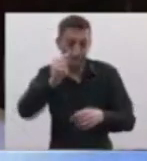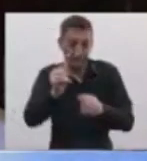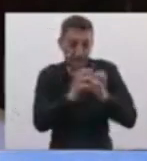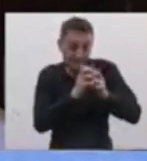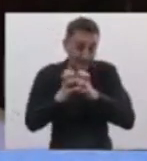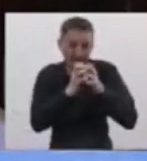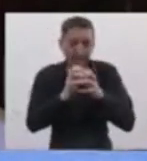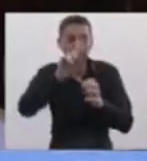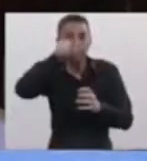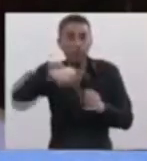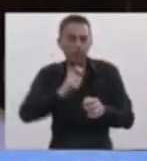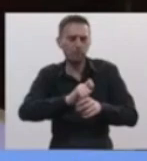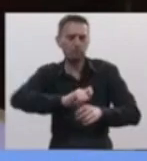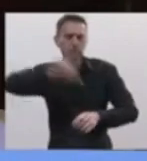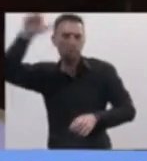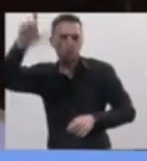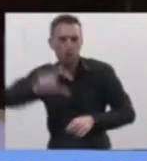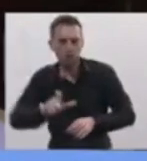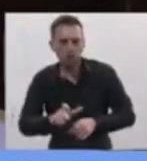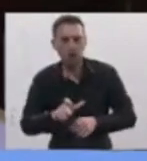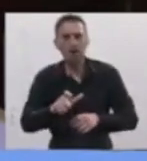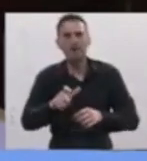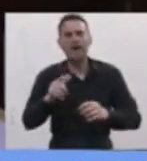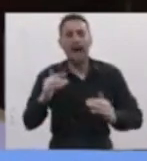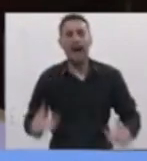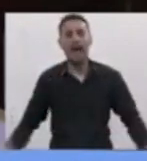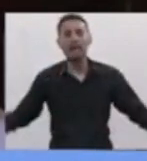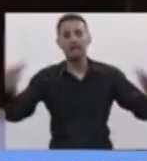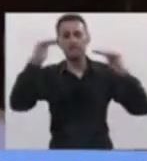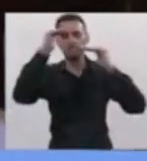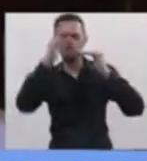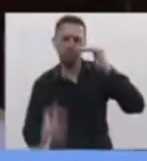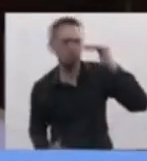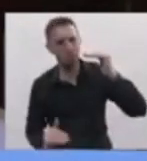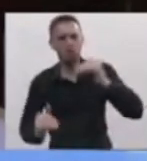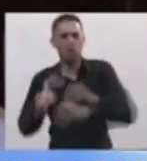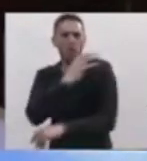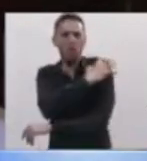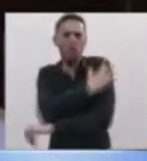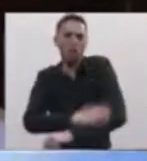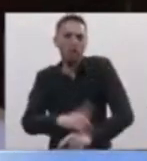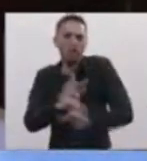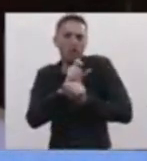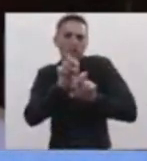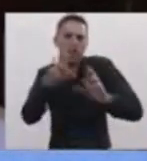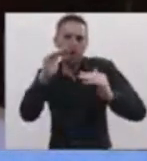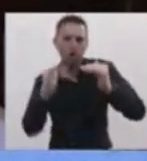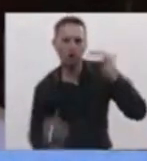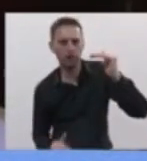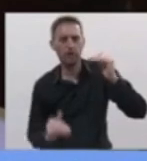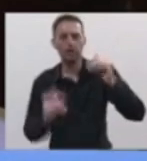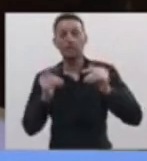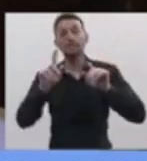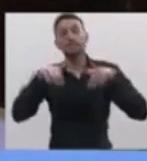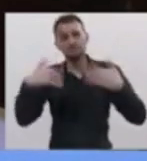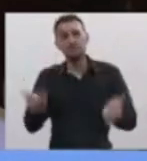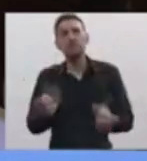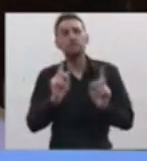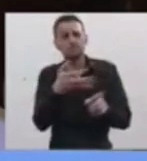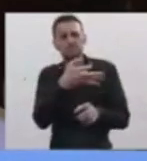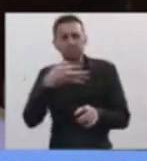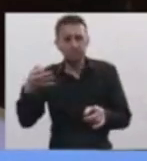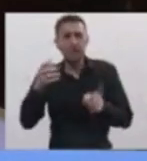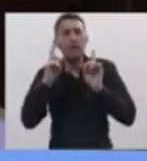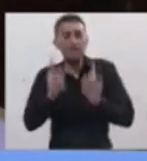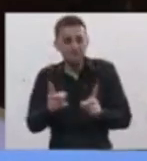han generado con el magro crecimiento más desigualdad y más pobreza a través del tiempo entonces es cierto como se ha dicho que